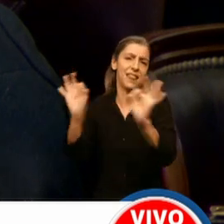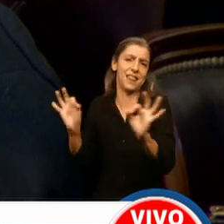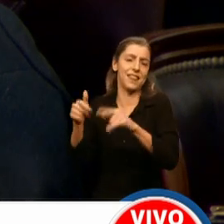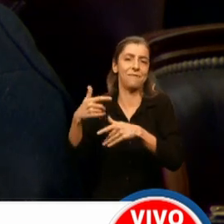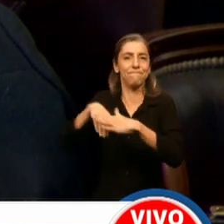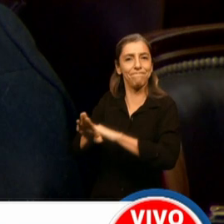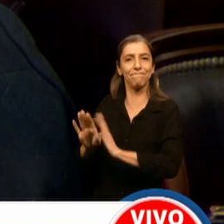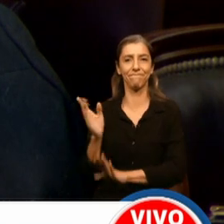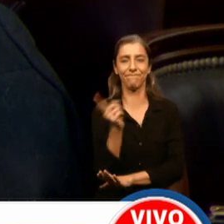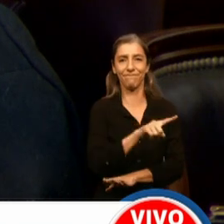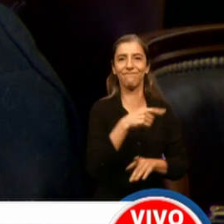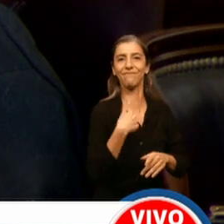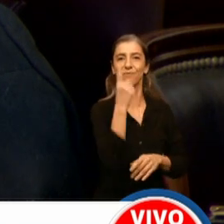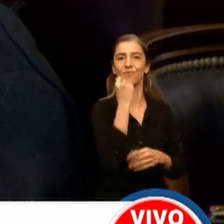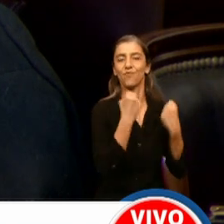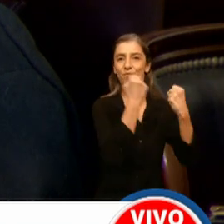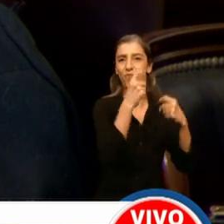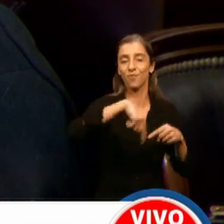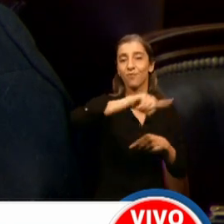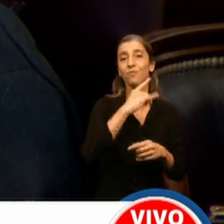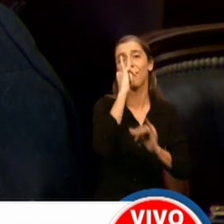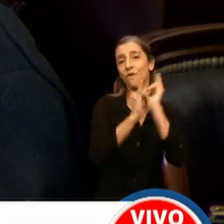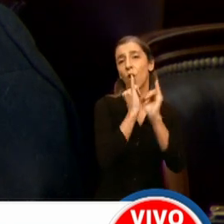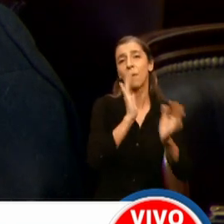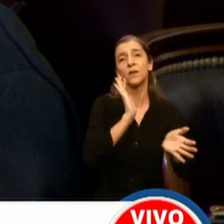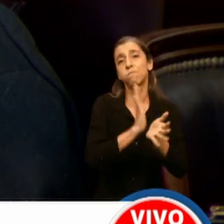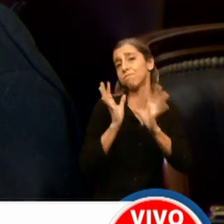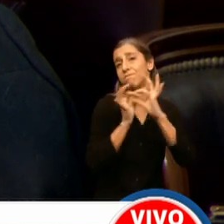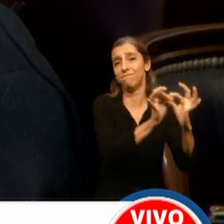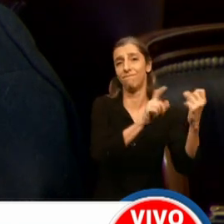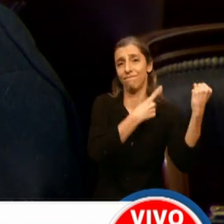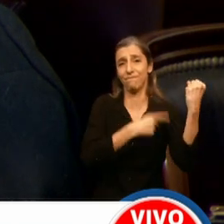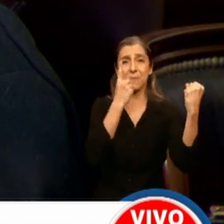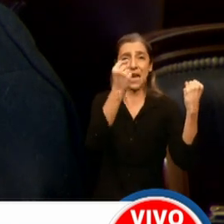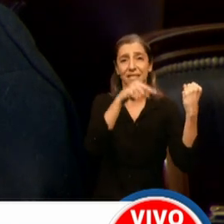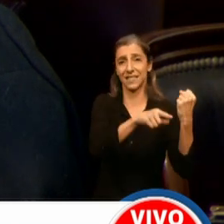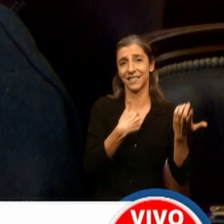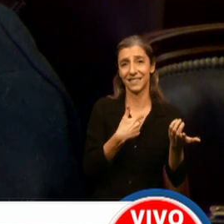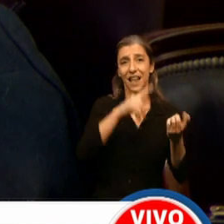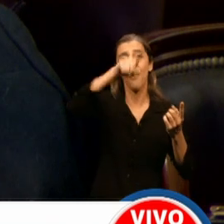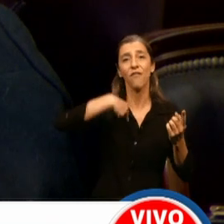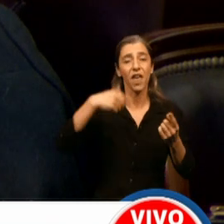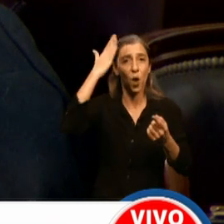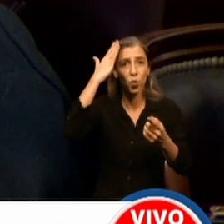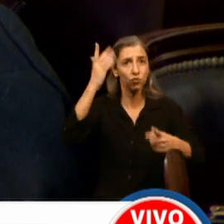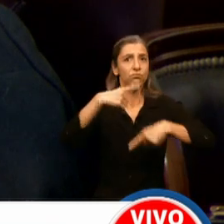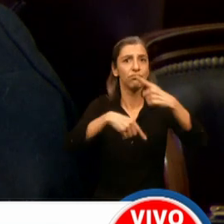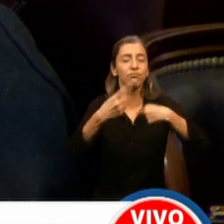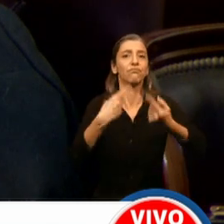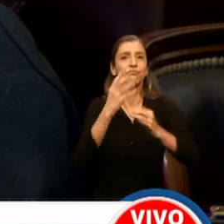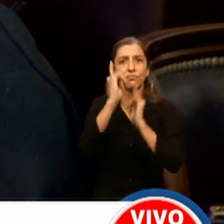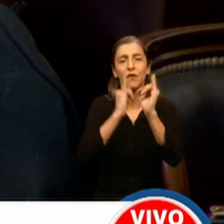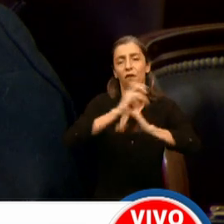machista entonces el poder que construye también será machista tenemos modos de hacer y modos de contar